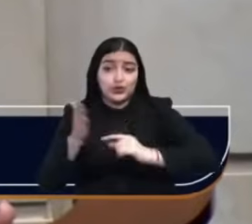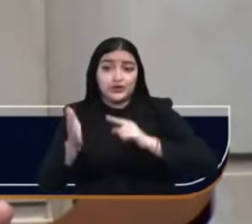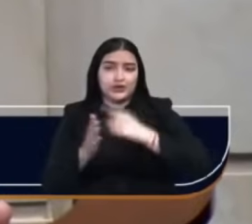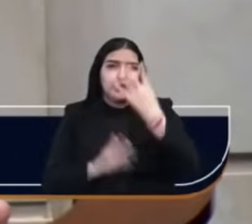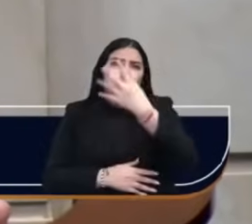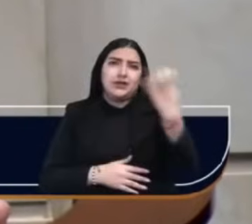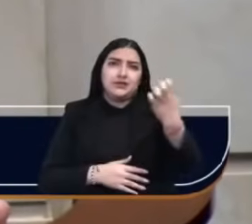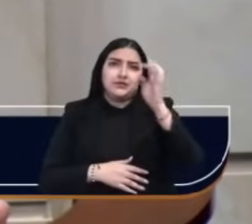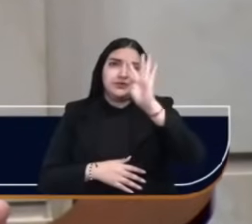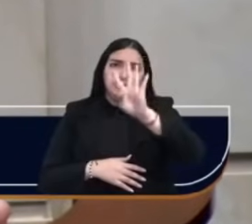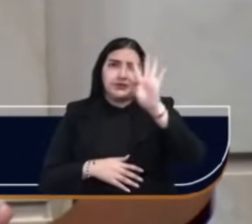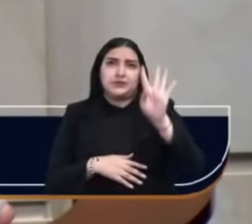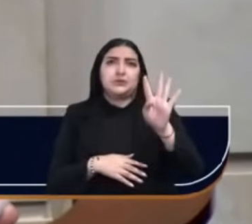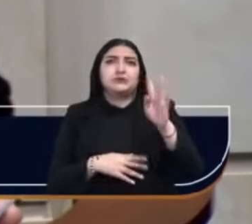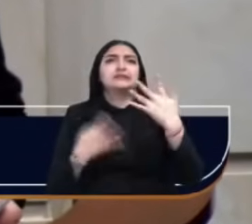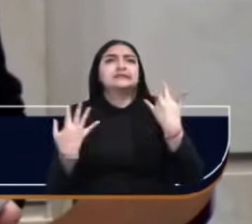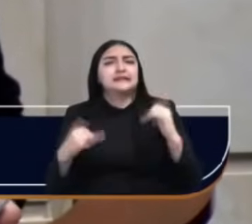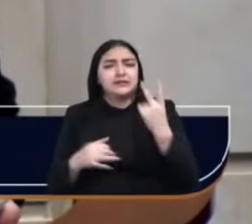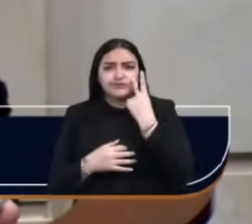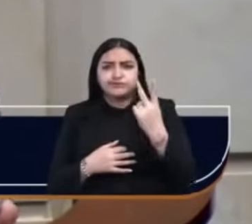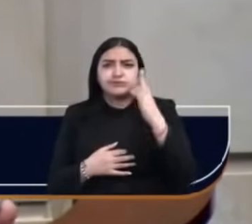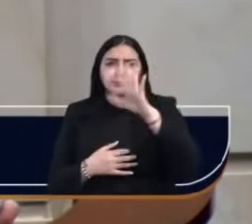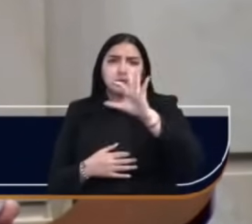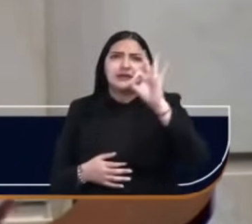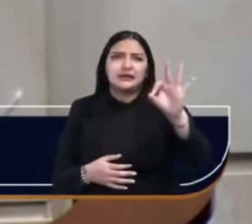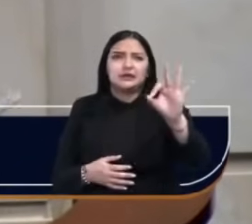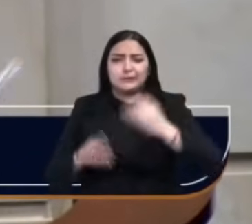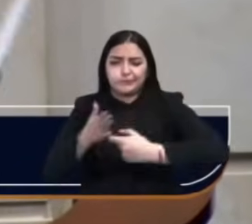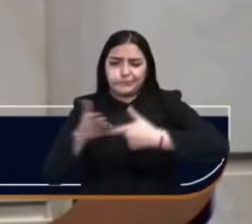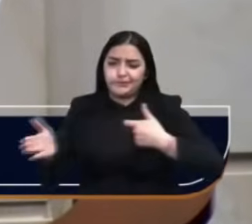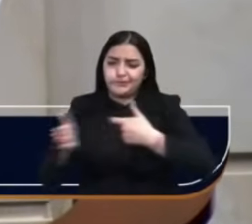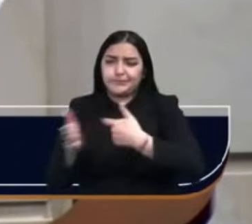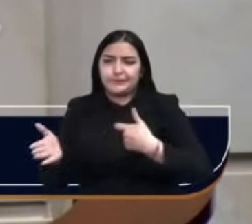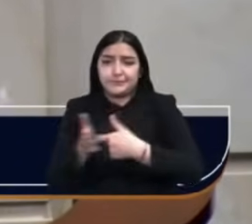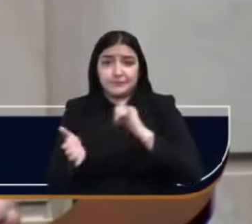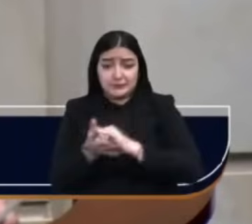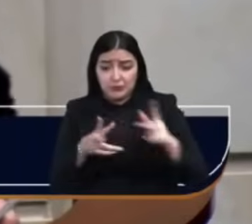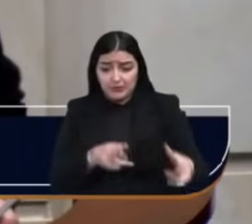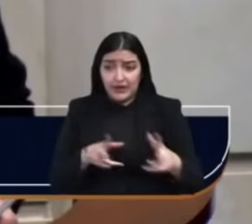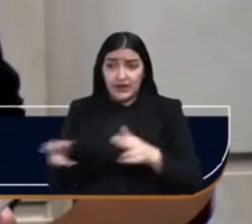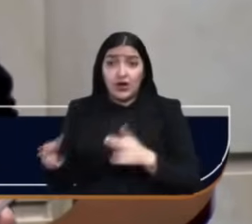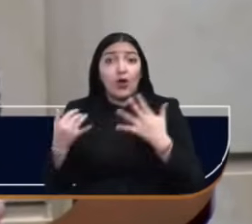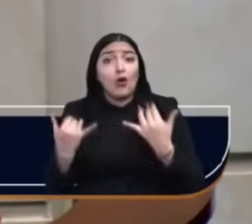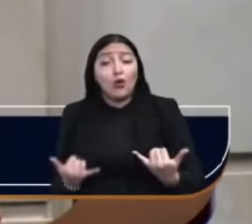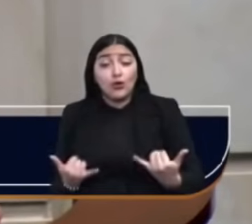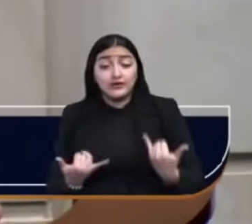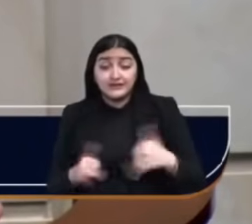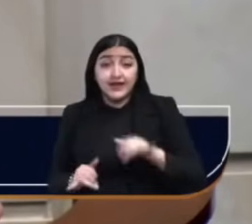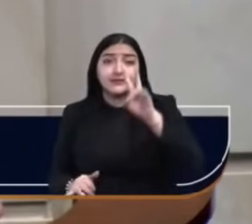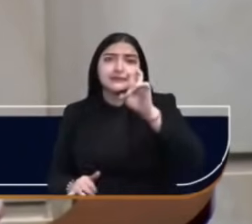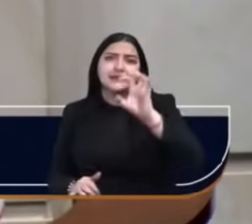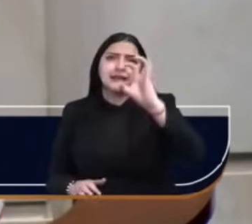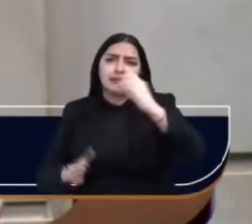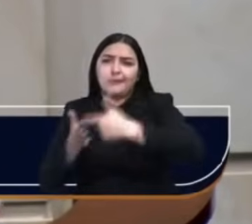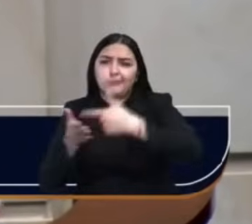contrato 444, ha tenido 53 modificaciones en ese periodo. Hoy ya vamos en más de